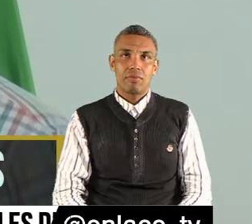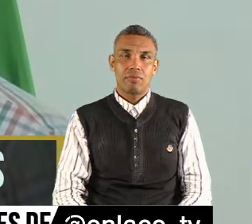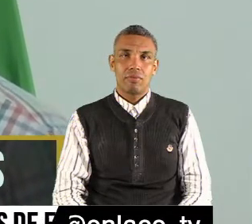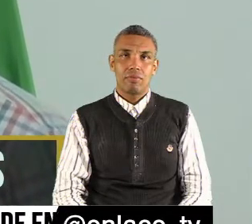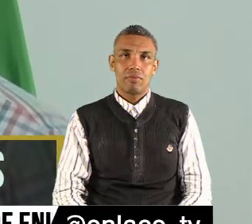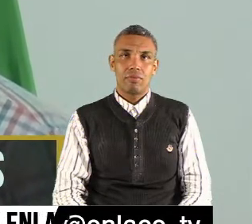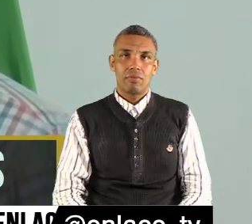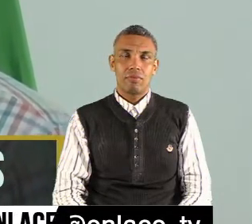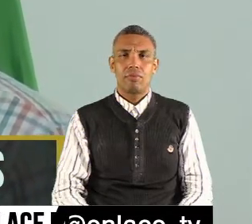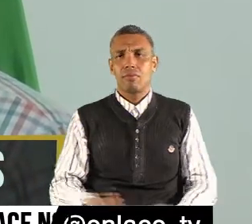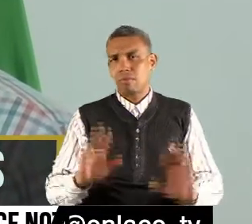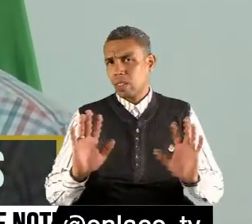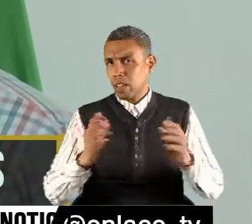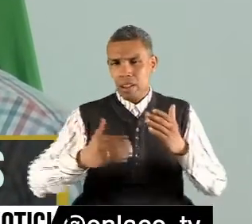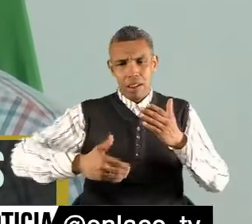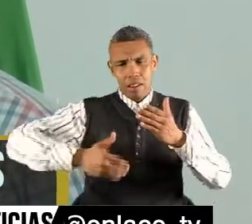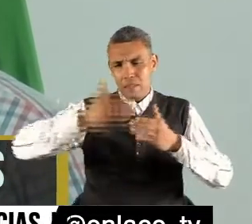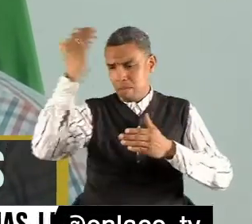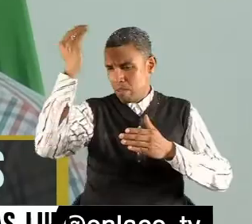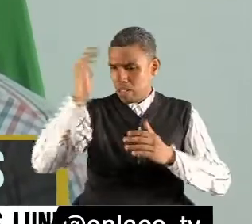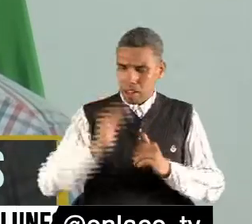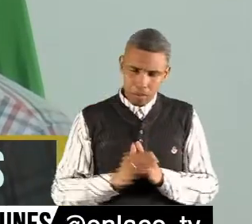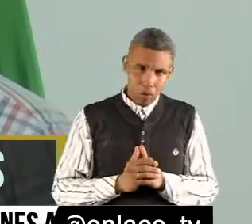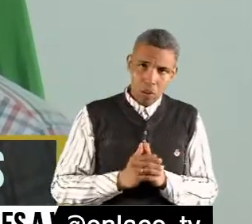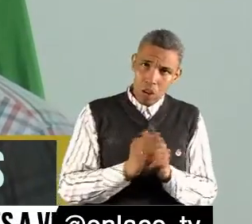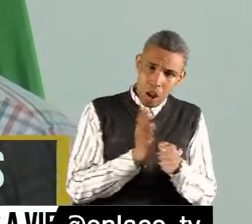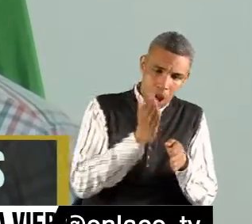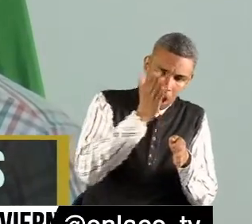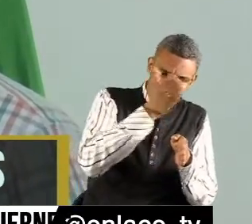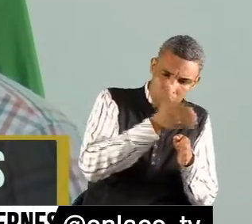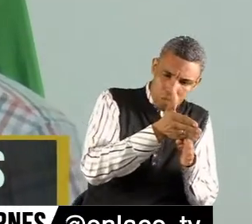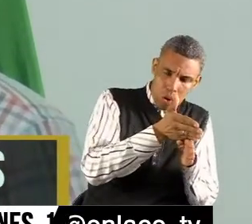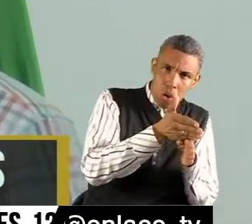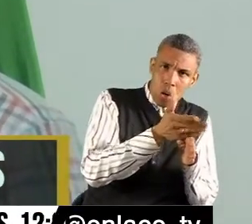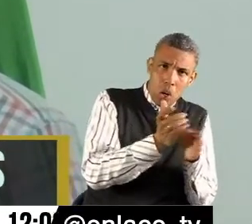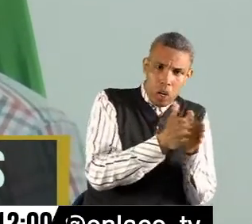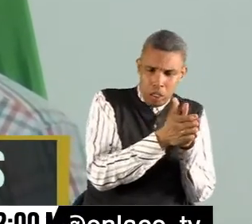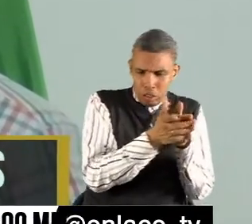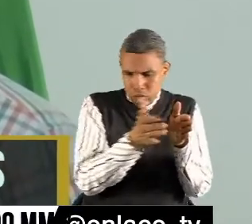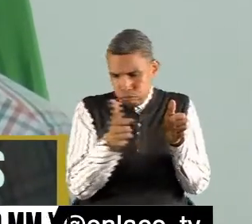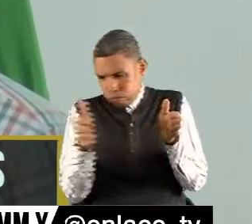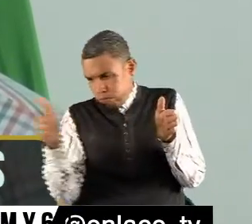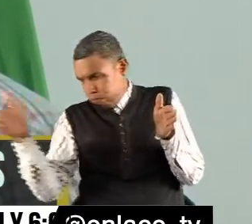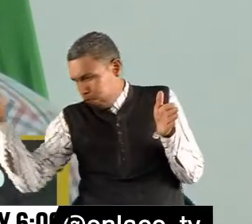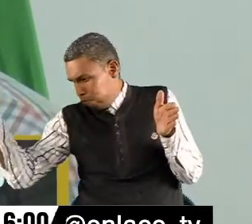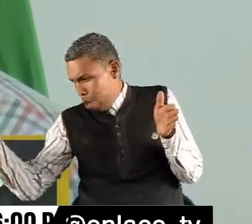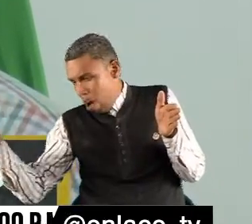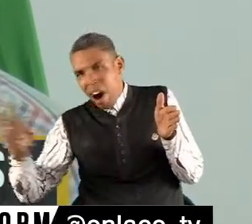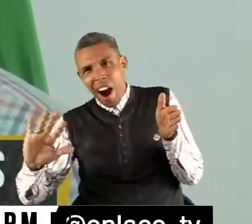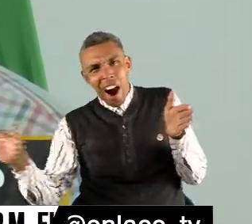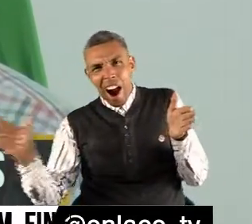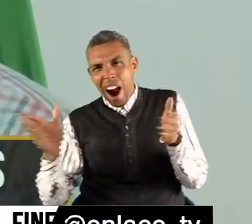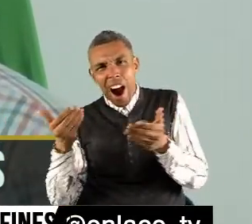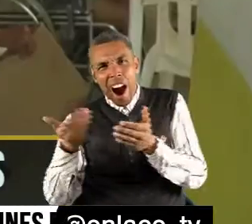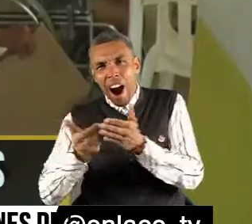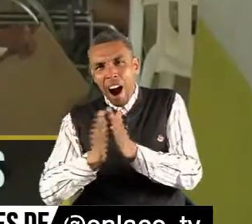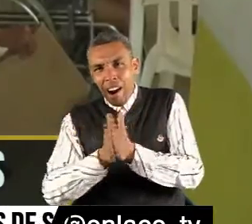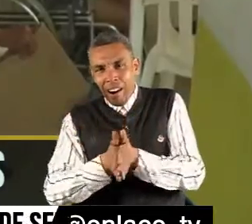para adulto mayor, que vamos tiene un cubrimiento para 5.512 adultos mayores, de los cuales